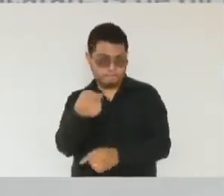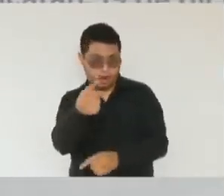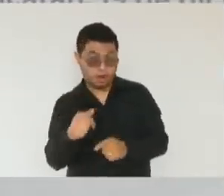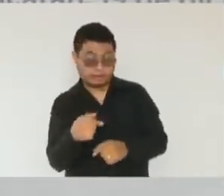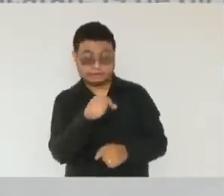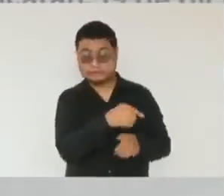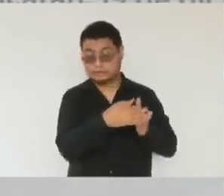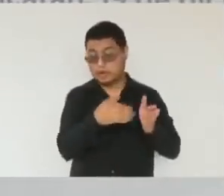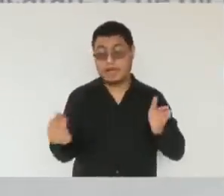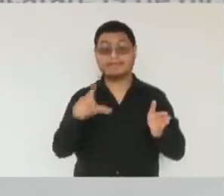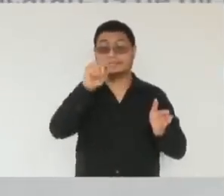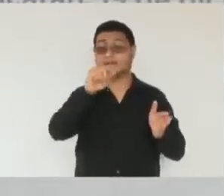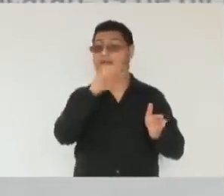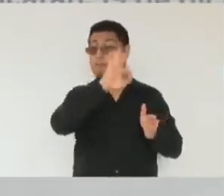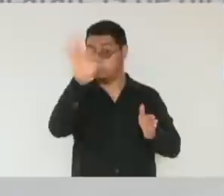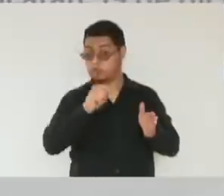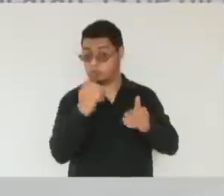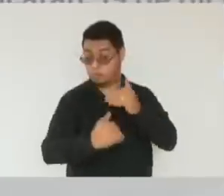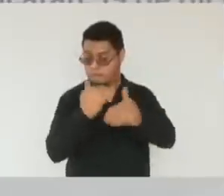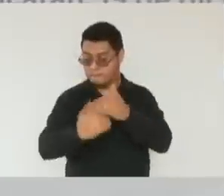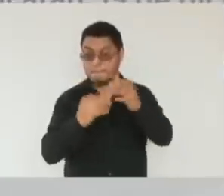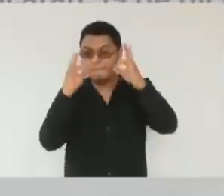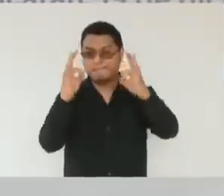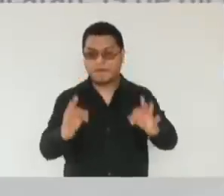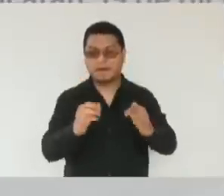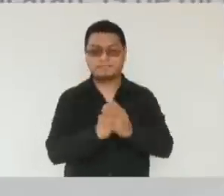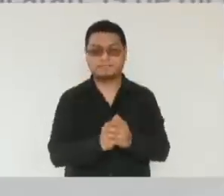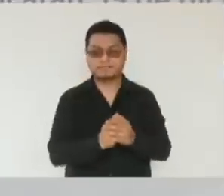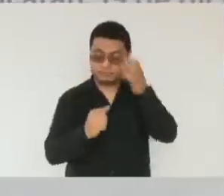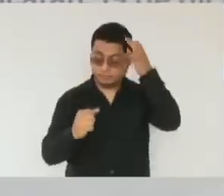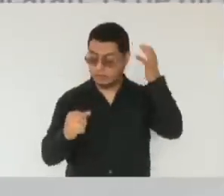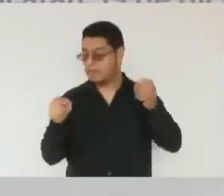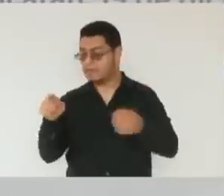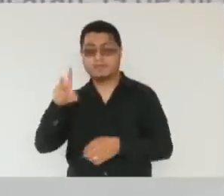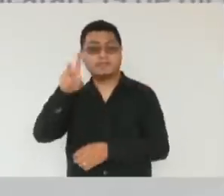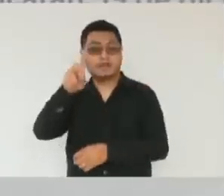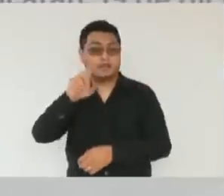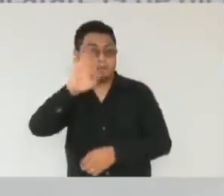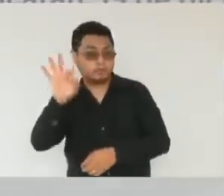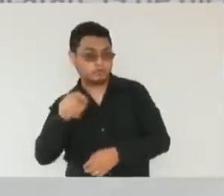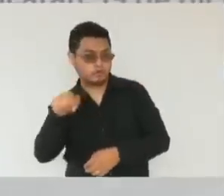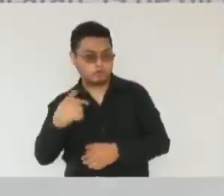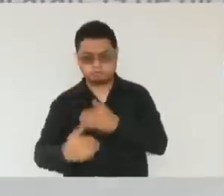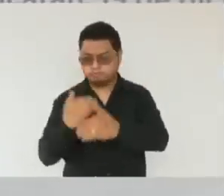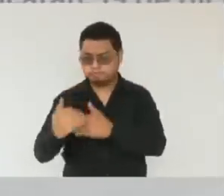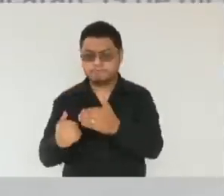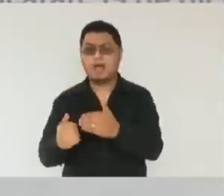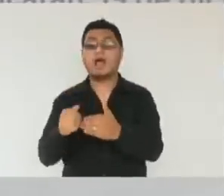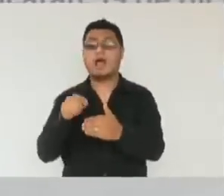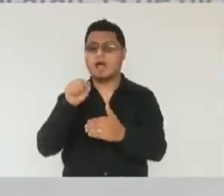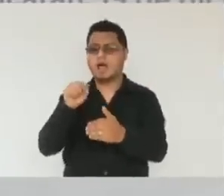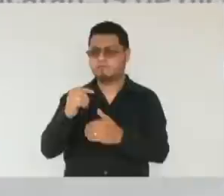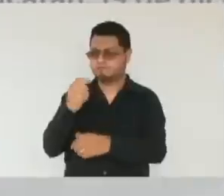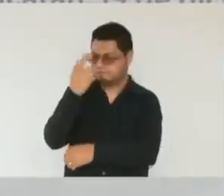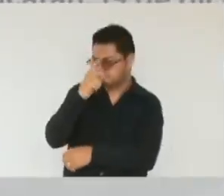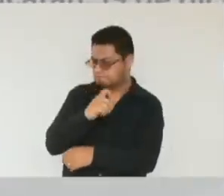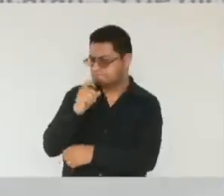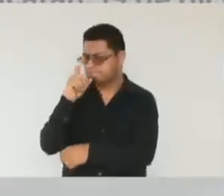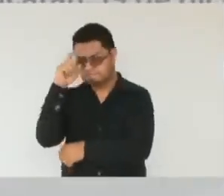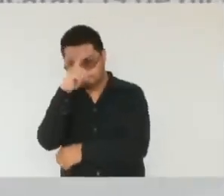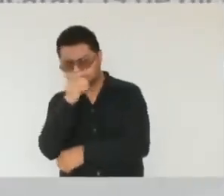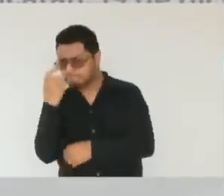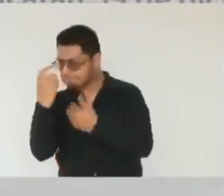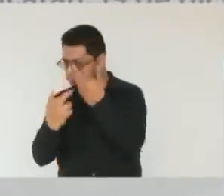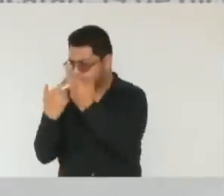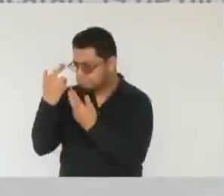del 70%. El 30% restante se encuentra en una segunda fase de desarrollo y análisis como